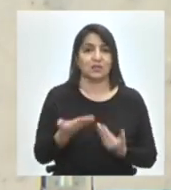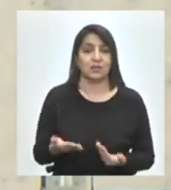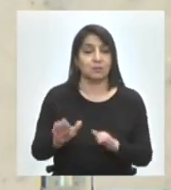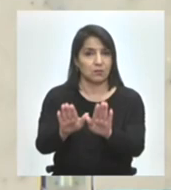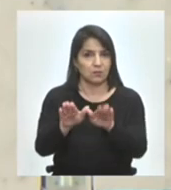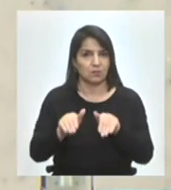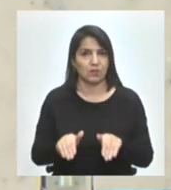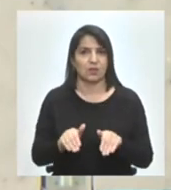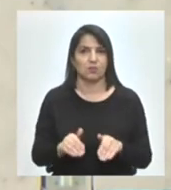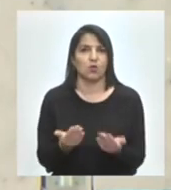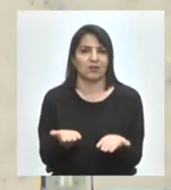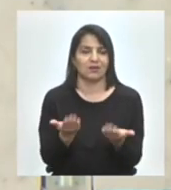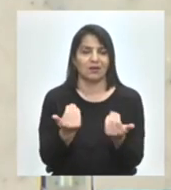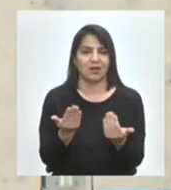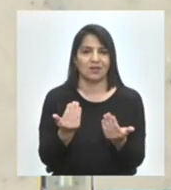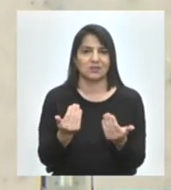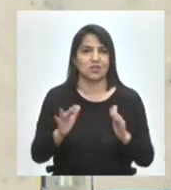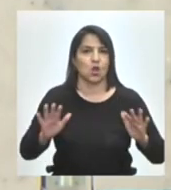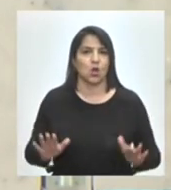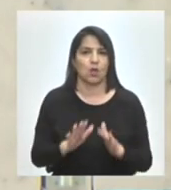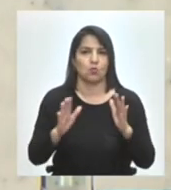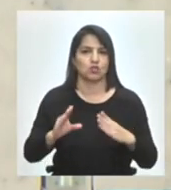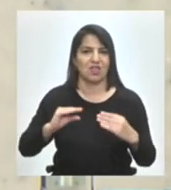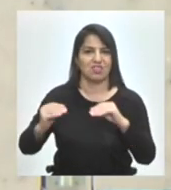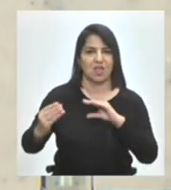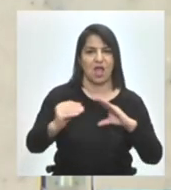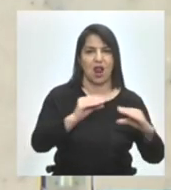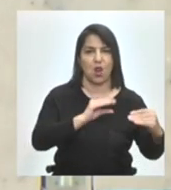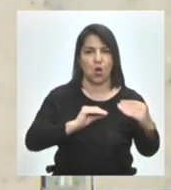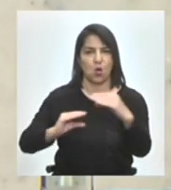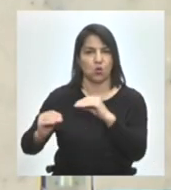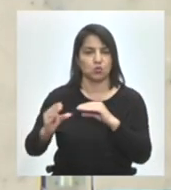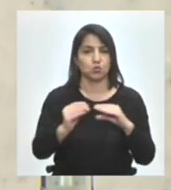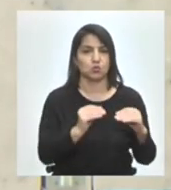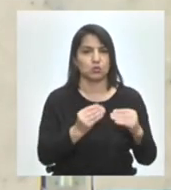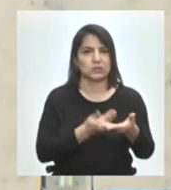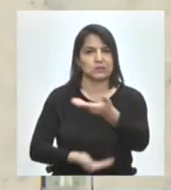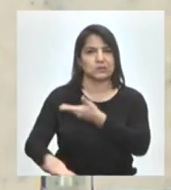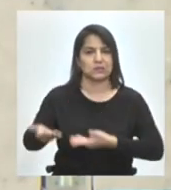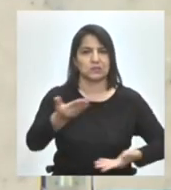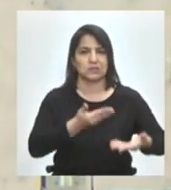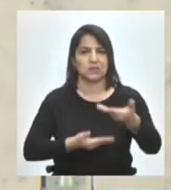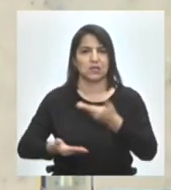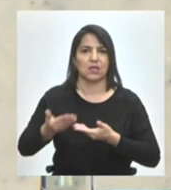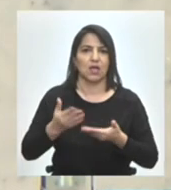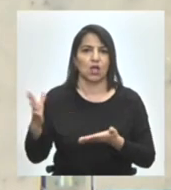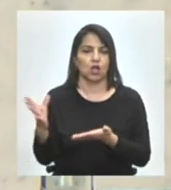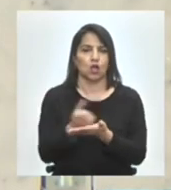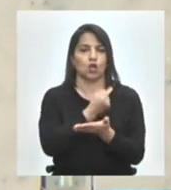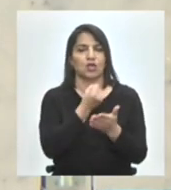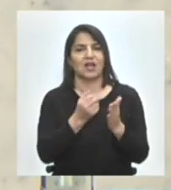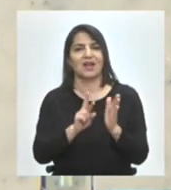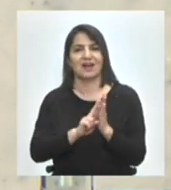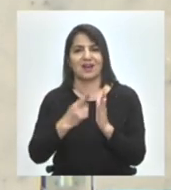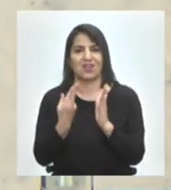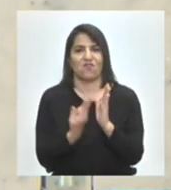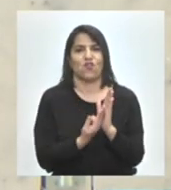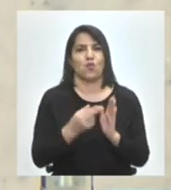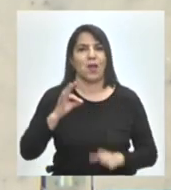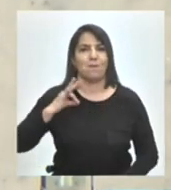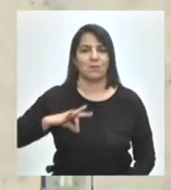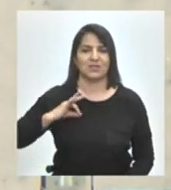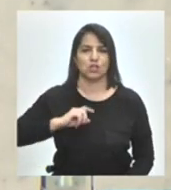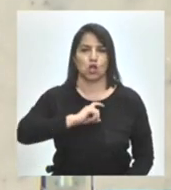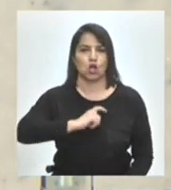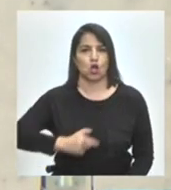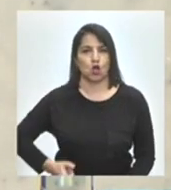Asimismo, será necesario impulsar un diálogo amplio para avanzar en la esperada reforma al sistema de pensiones que el gobierno